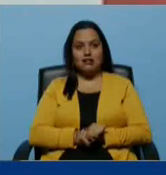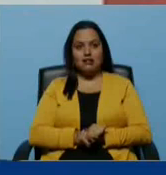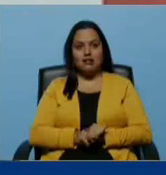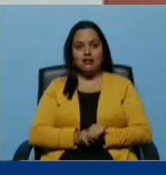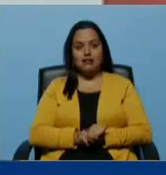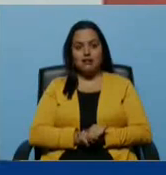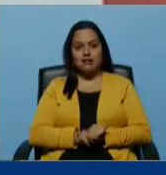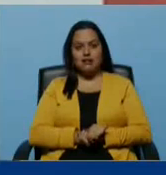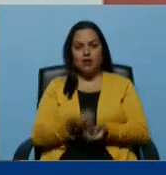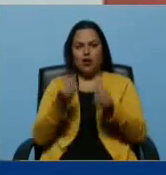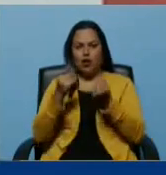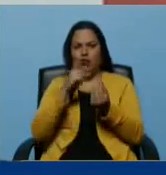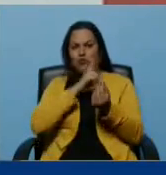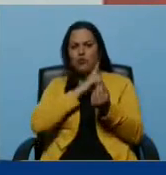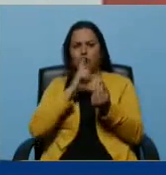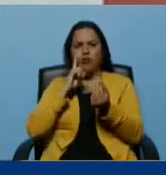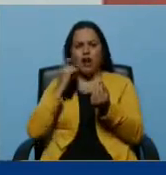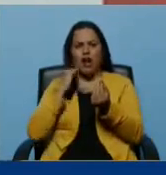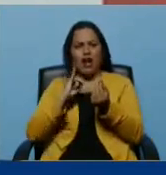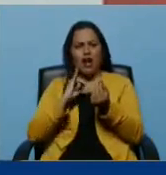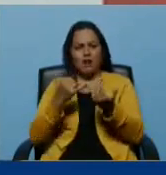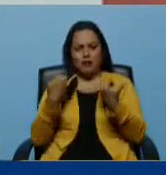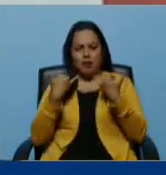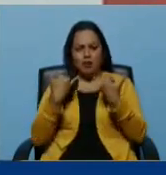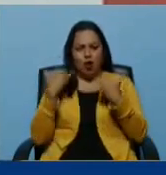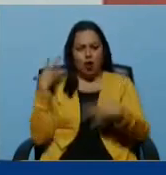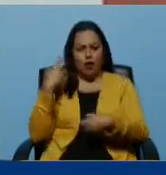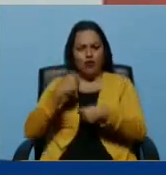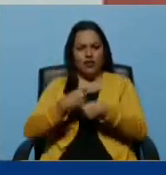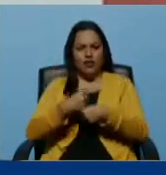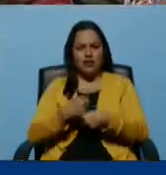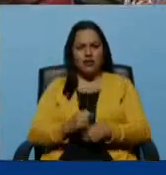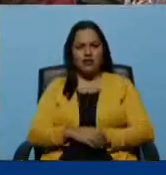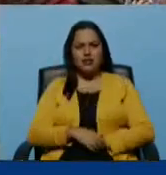¿Cómo se llama eso, Nahum, cuando uno tiene confianza en sí mismo?